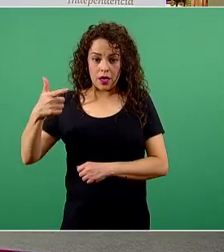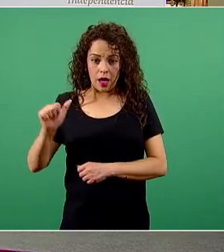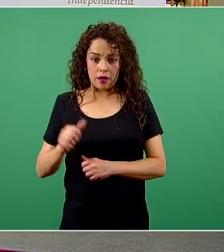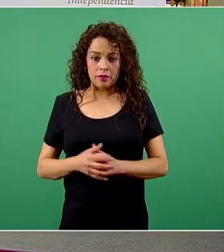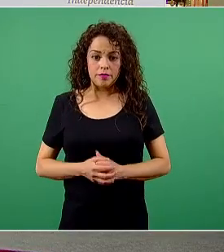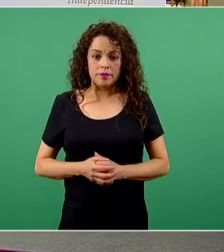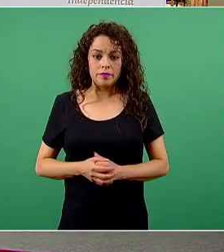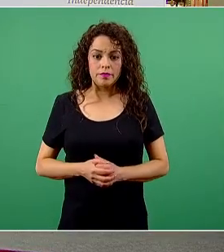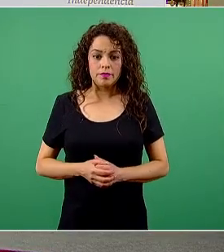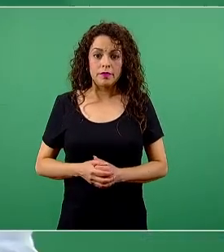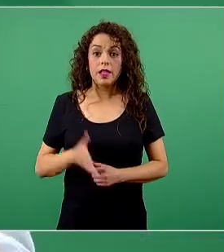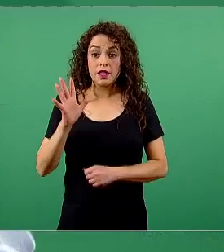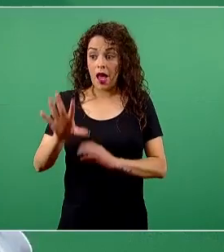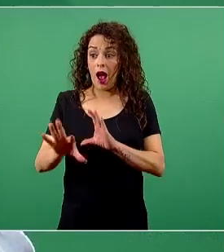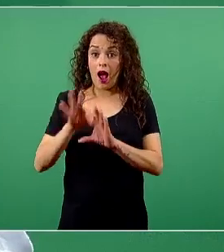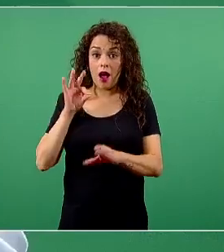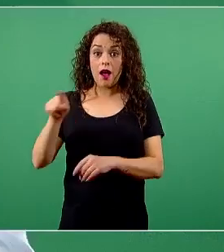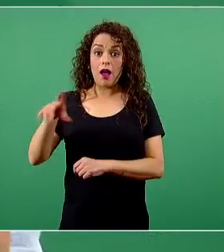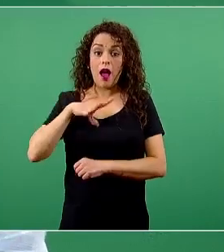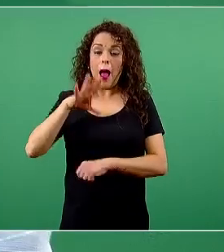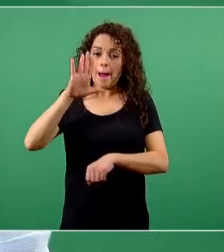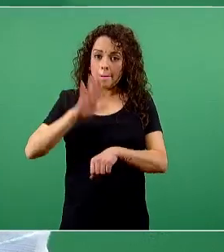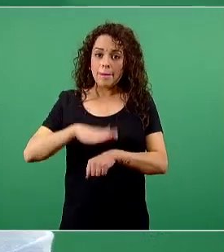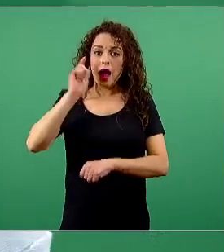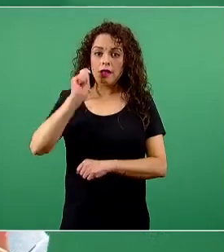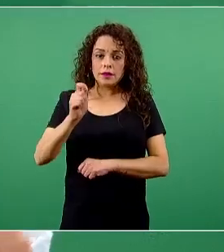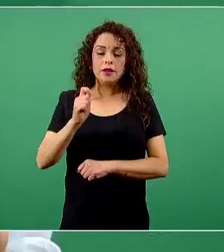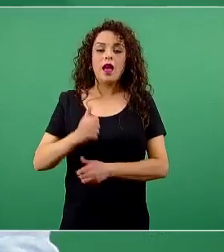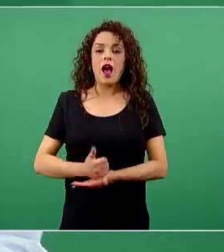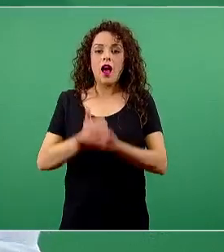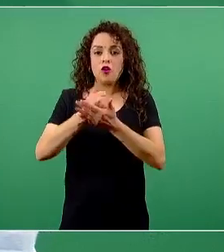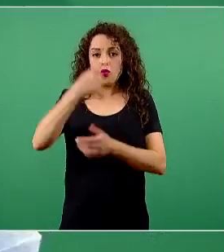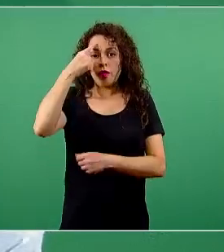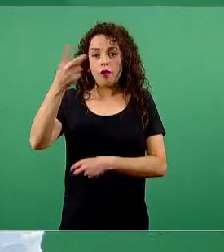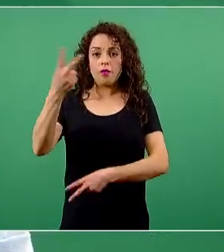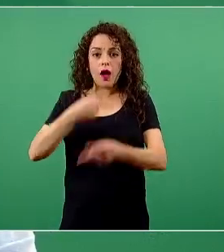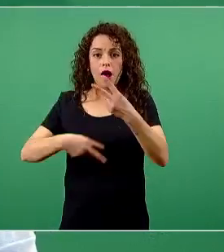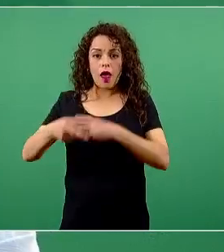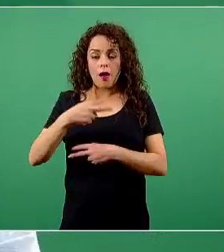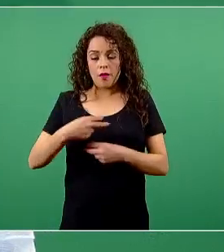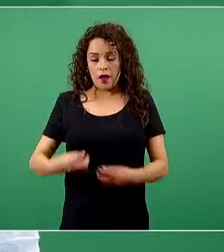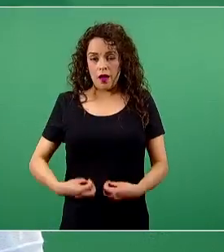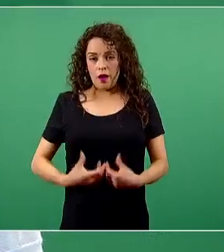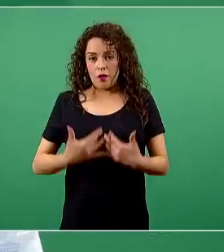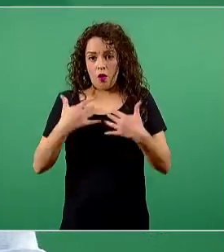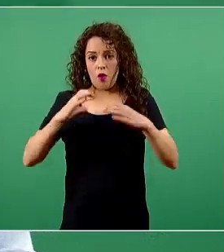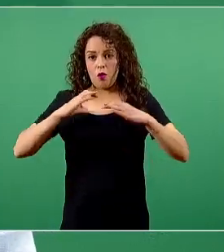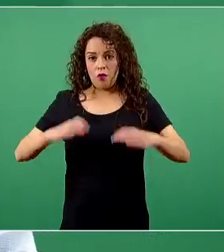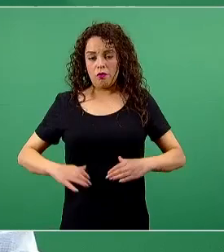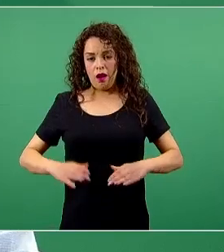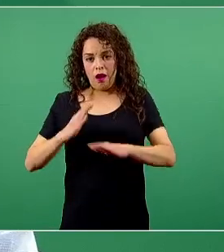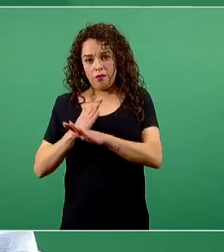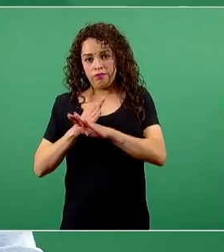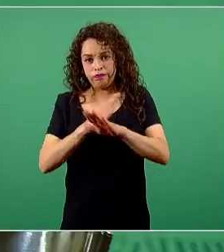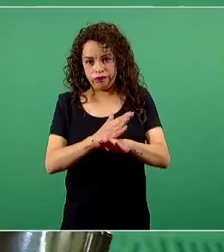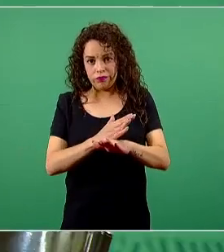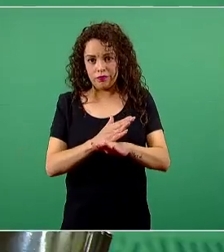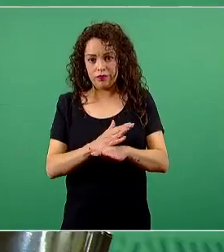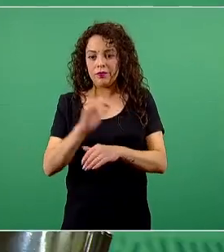que se ha encontrado que tiene la mayor capacidad de generar anticuerpos. Entonces podemos distinguir, si le medimos anticuerpos a una persona,